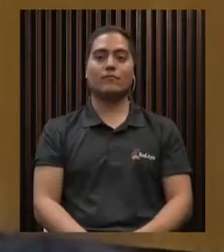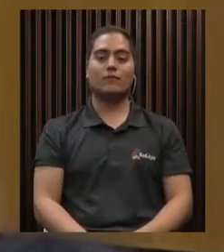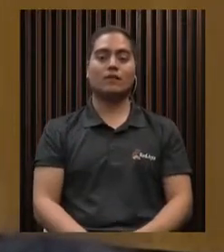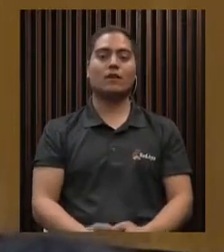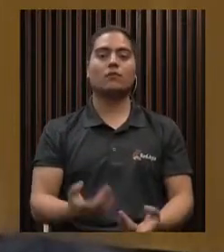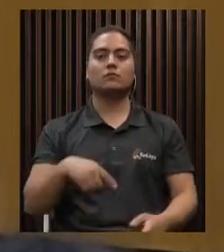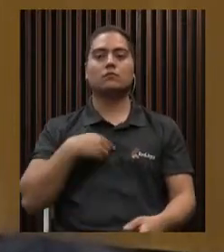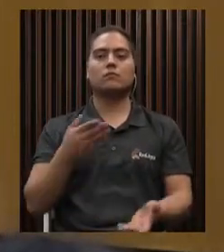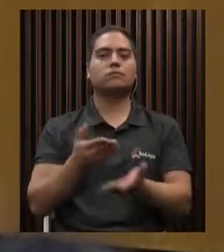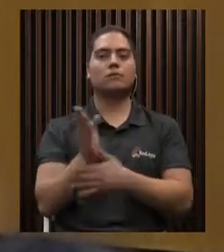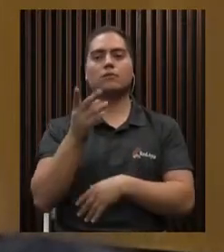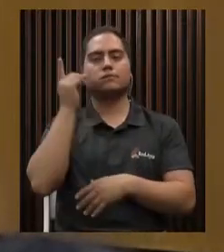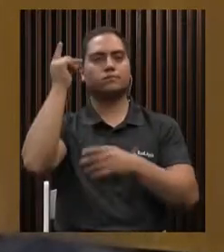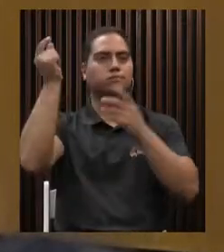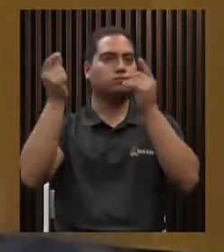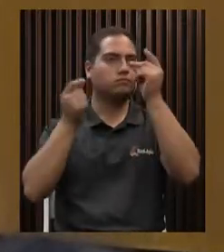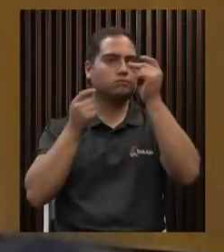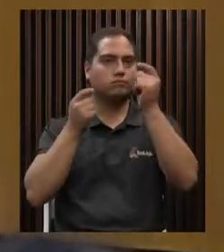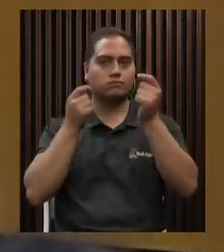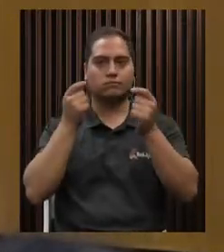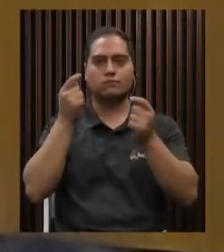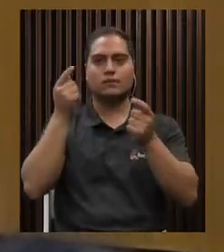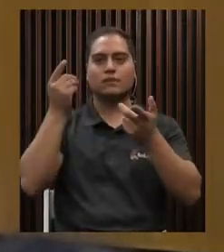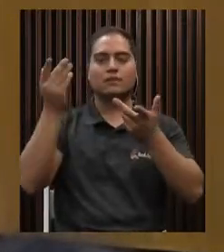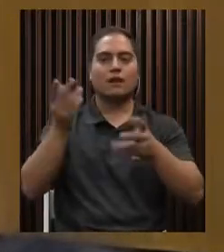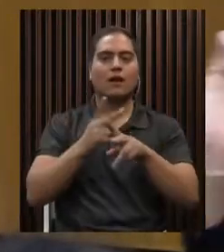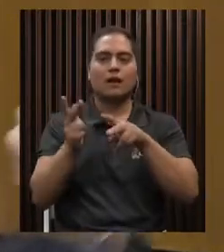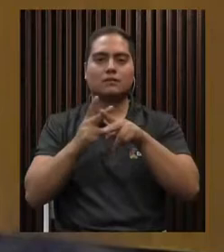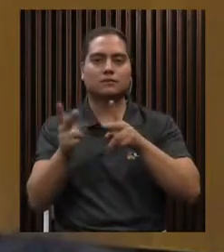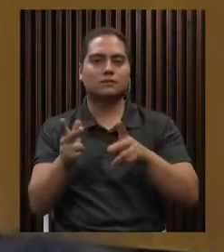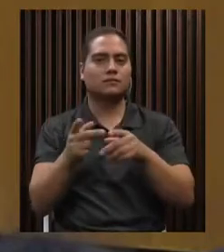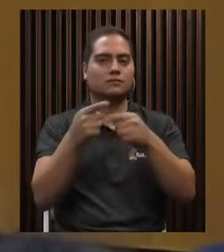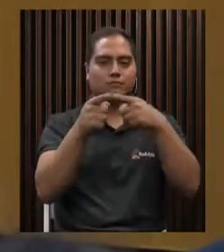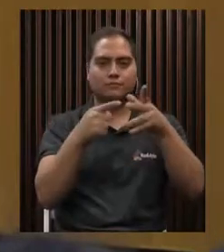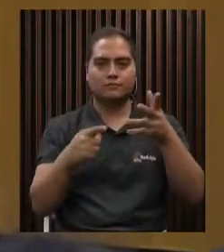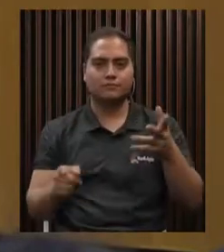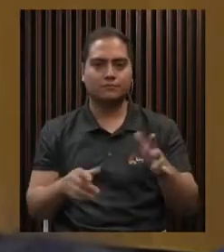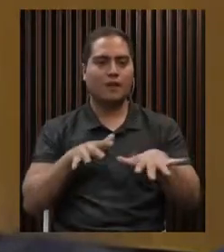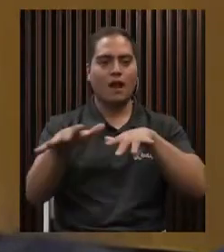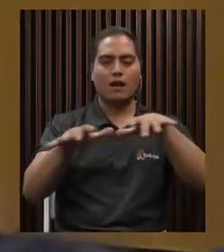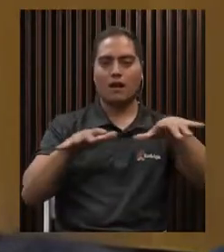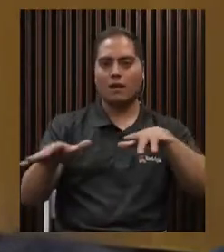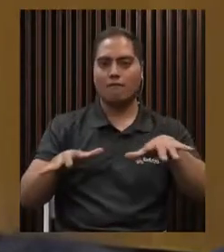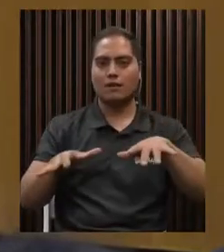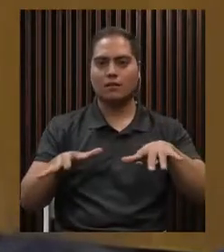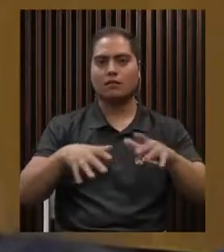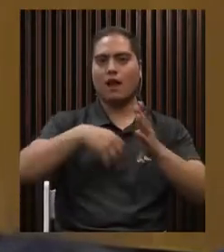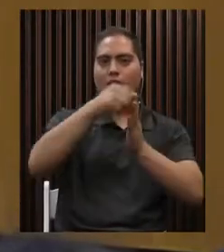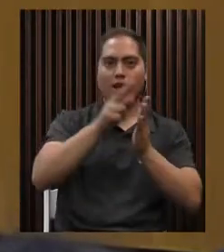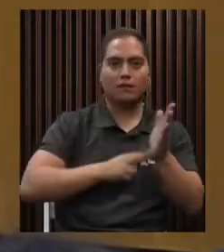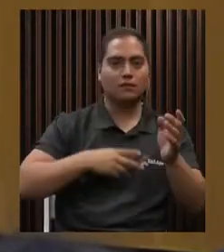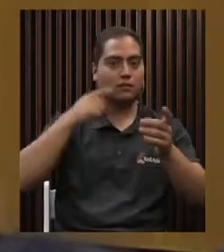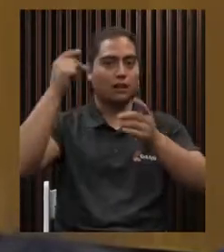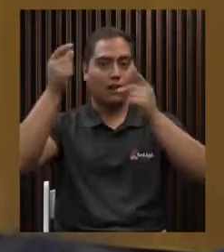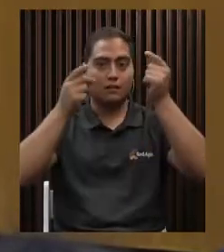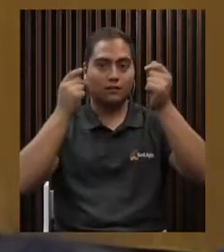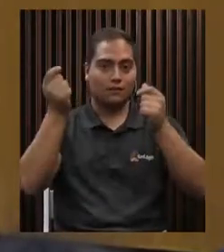comenzamos a hacer muchas actividades artísticas y creativas con los niños que ya estaban ahí.